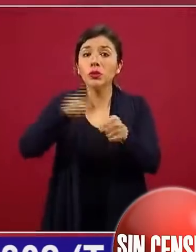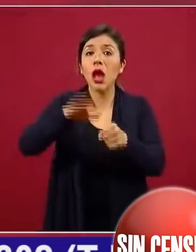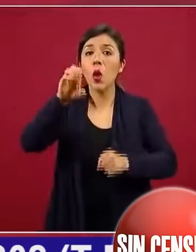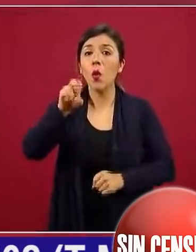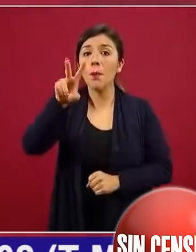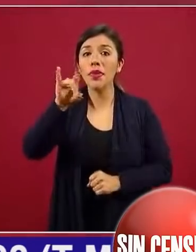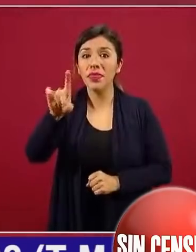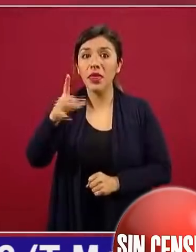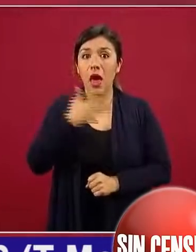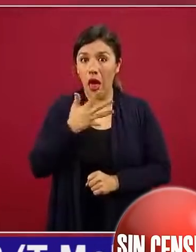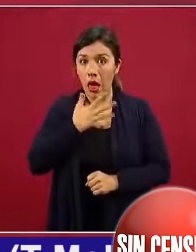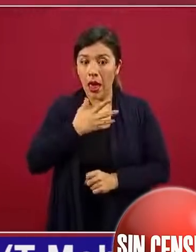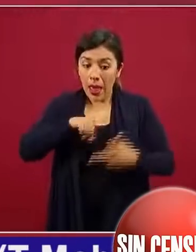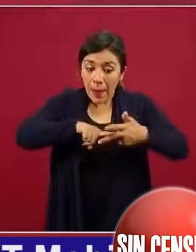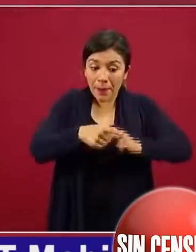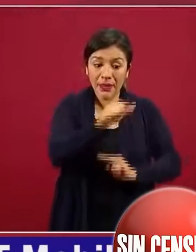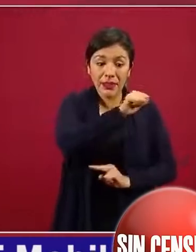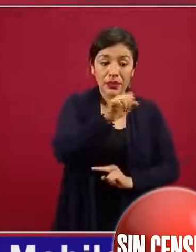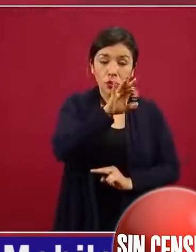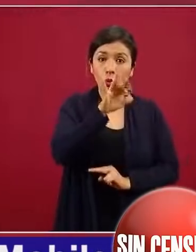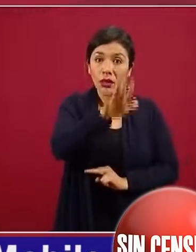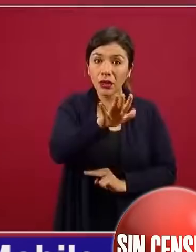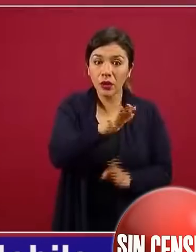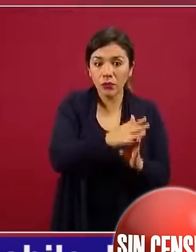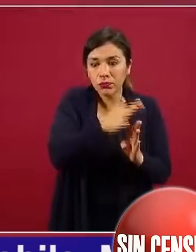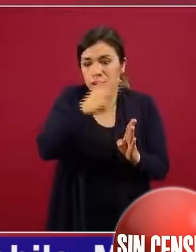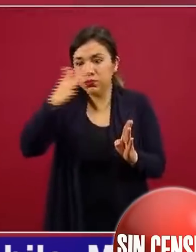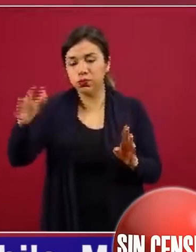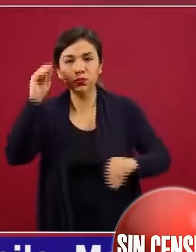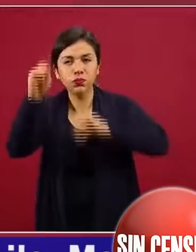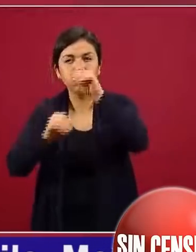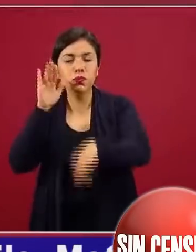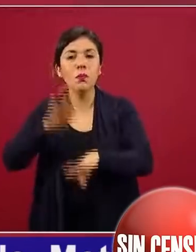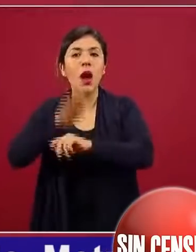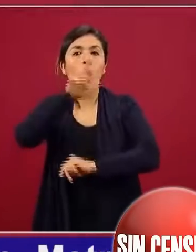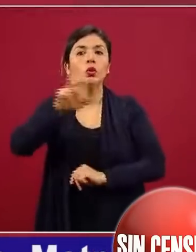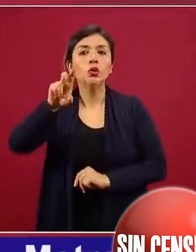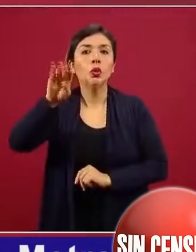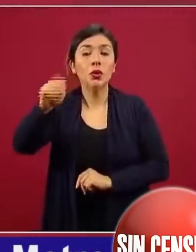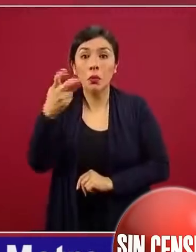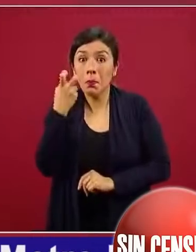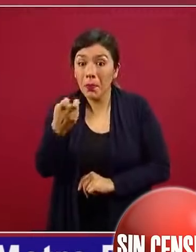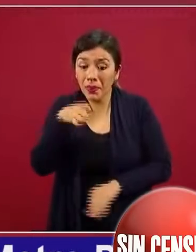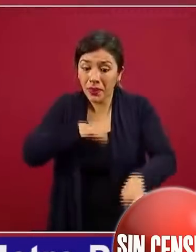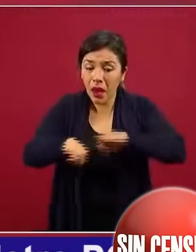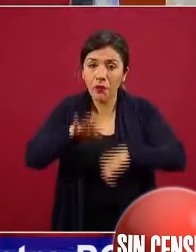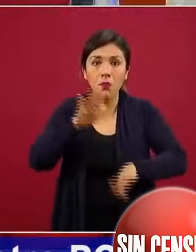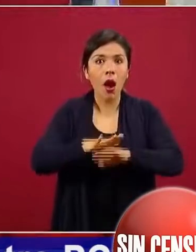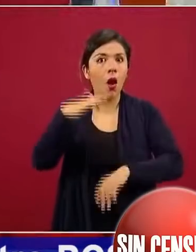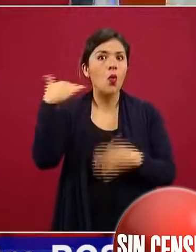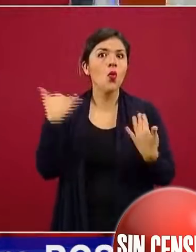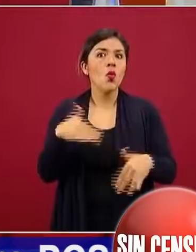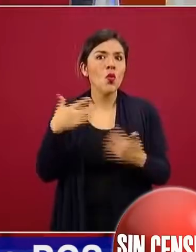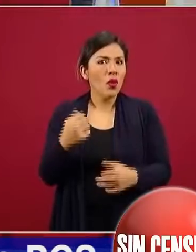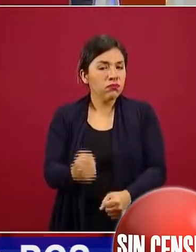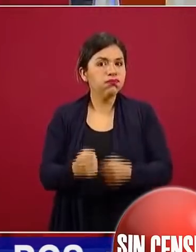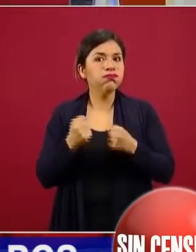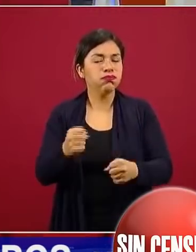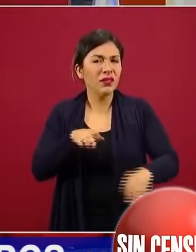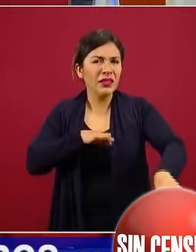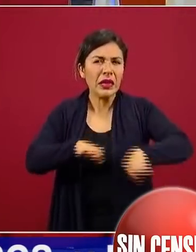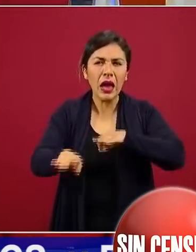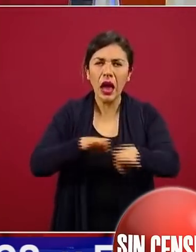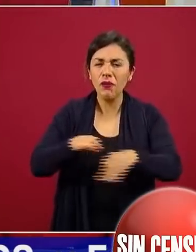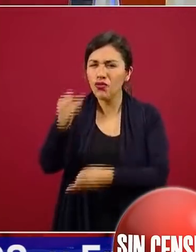COVID, habiendo partido de 645 hospitales COVID. Esto ha sido un esfuerzo enorme y agradecemos a todos